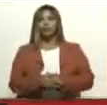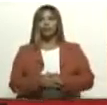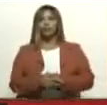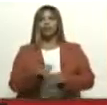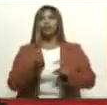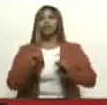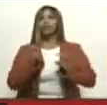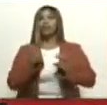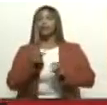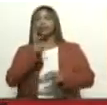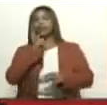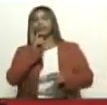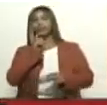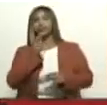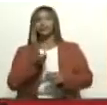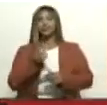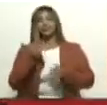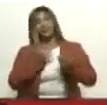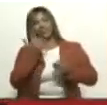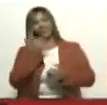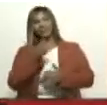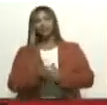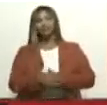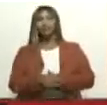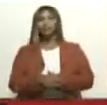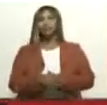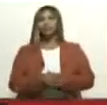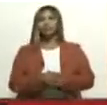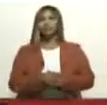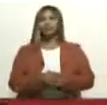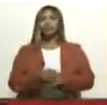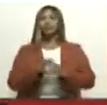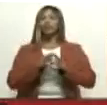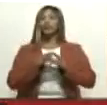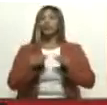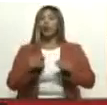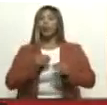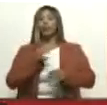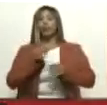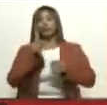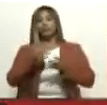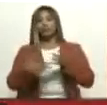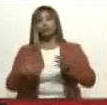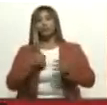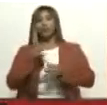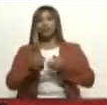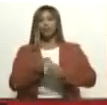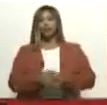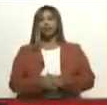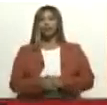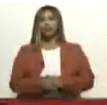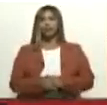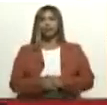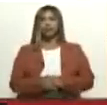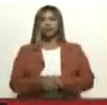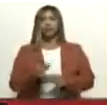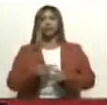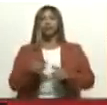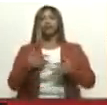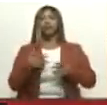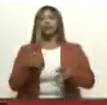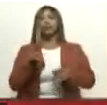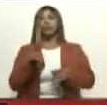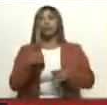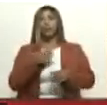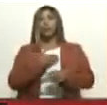un tema bastante complejo. Economía que cultural. Que podemos agarrar todo el programa, sí, para ello, ¿no? Para explicarlo. Pero es interesante. Además, también soy